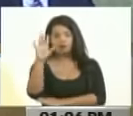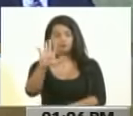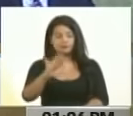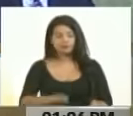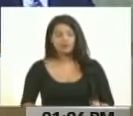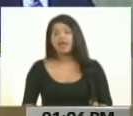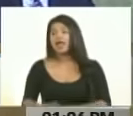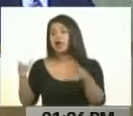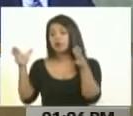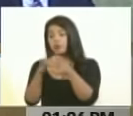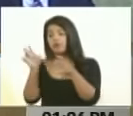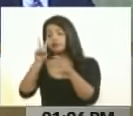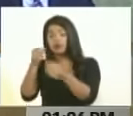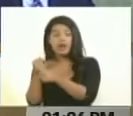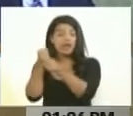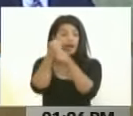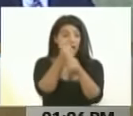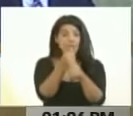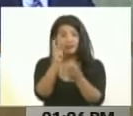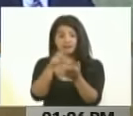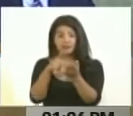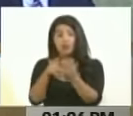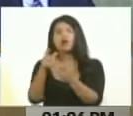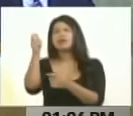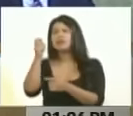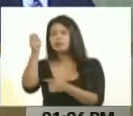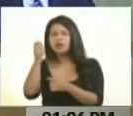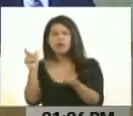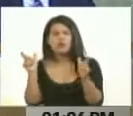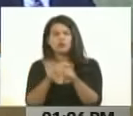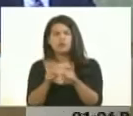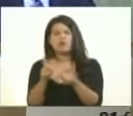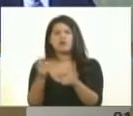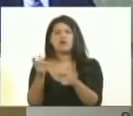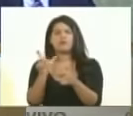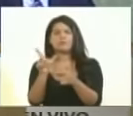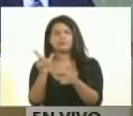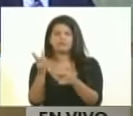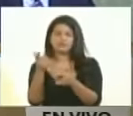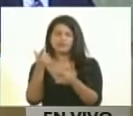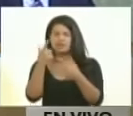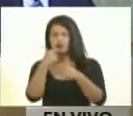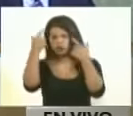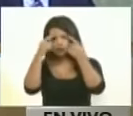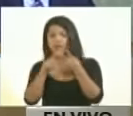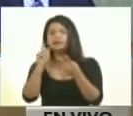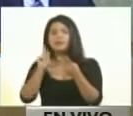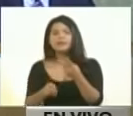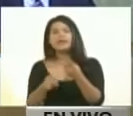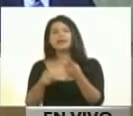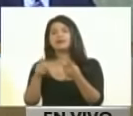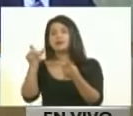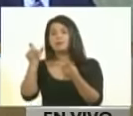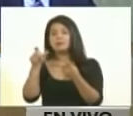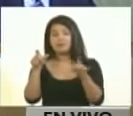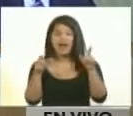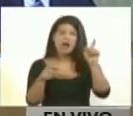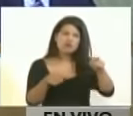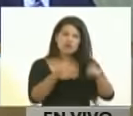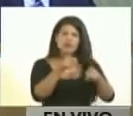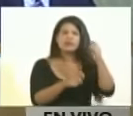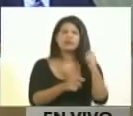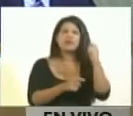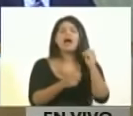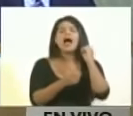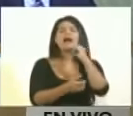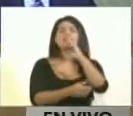delegación venezolana, constituida por diputados del Bloque de la Patria y constituida por la inexistente Asamblea Nacional